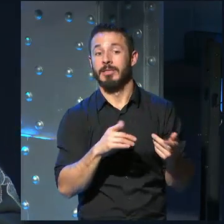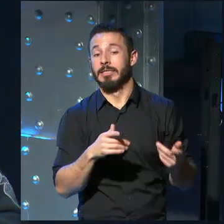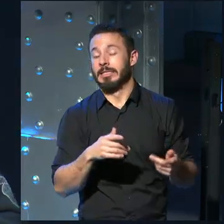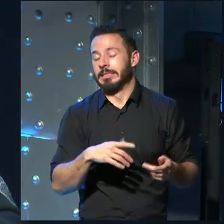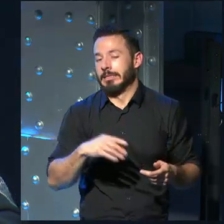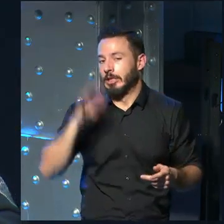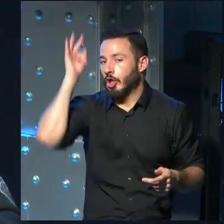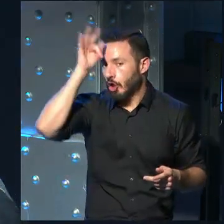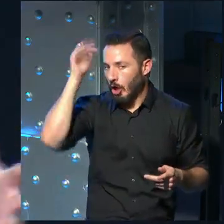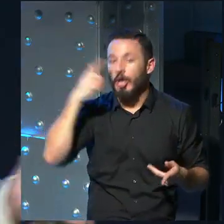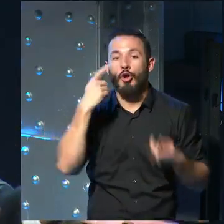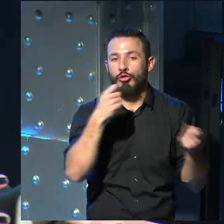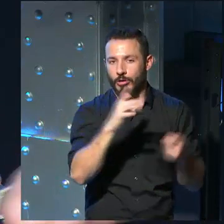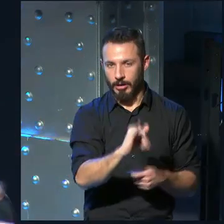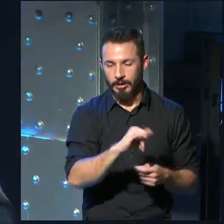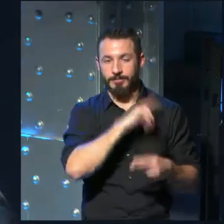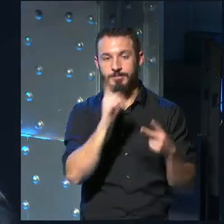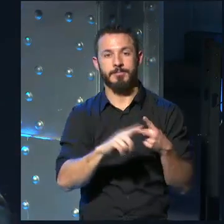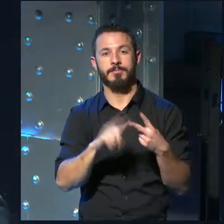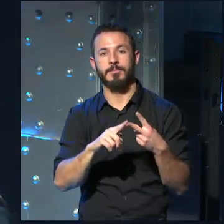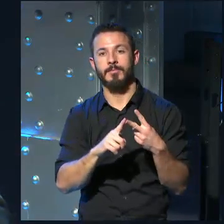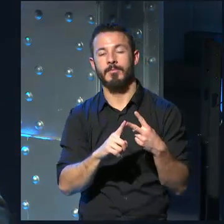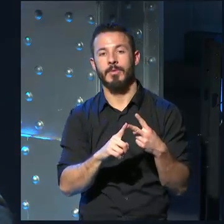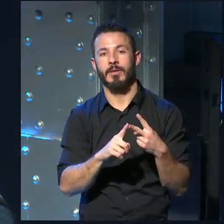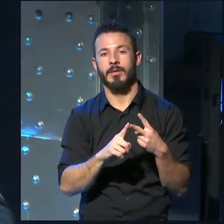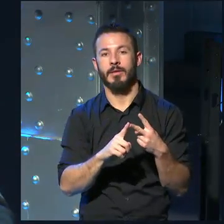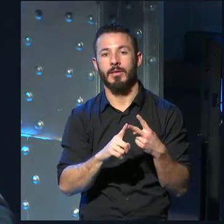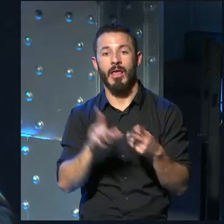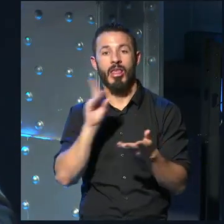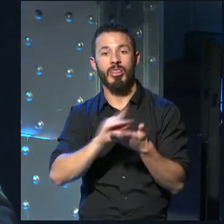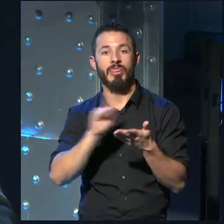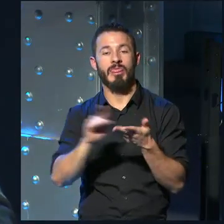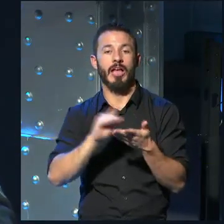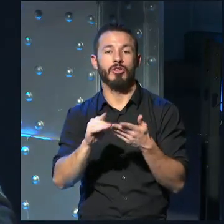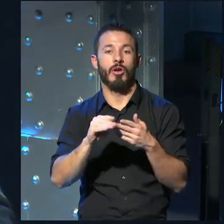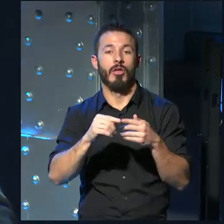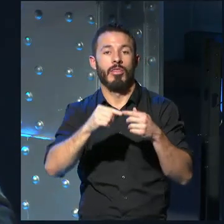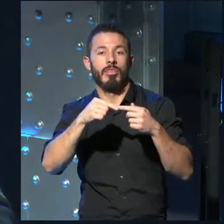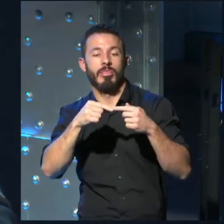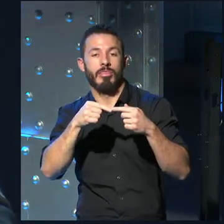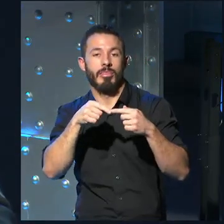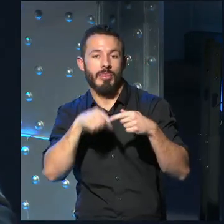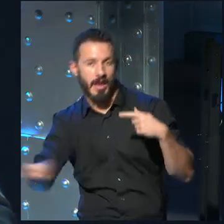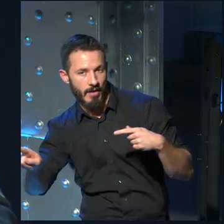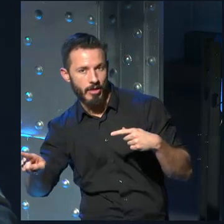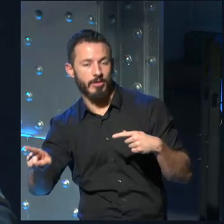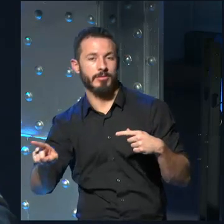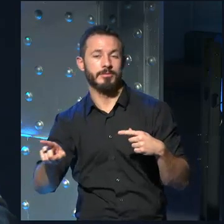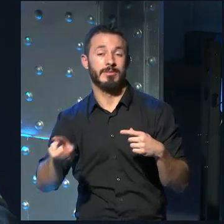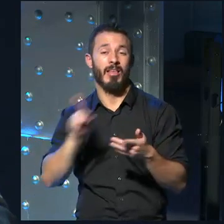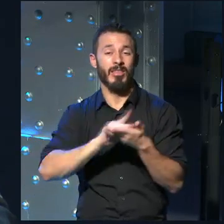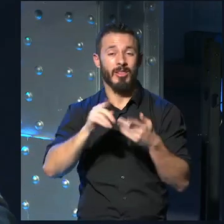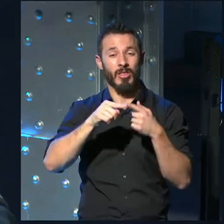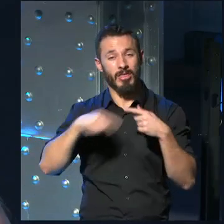tenemos el control. Y por otro lado, el otro elemento es lo que se llama el dato derivado, ¿no? El dato derivado al final no